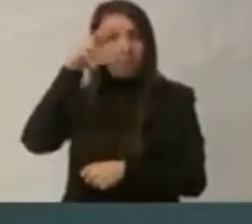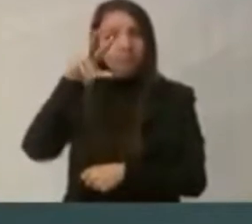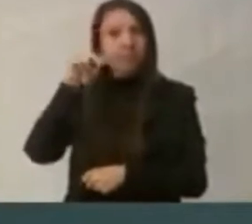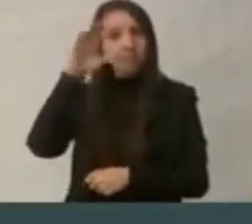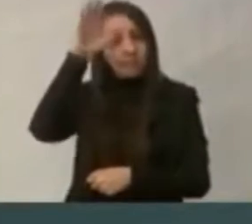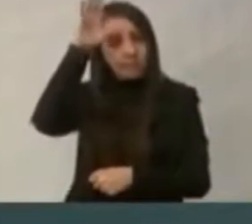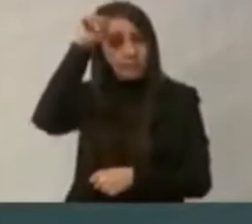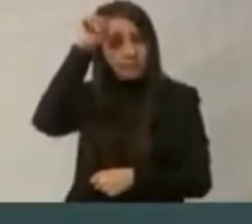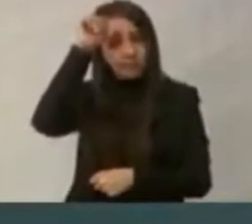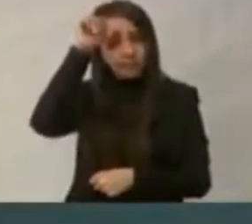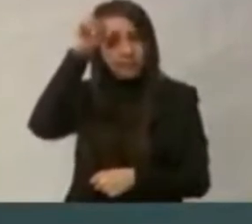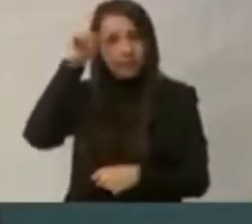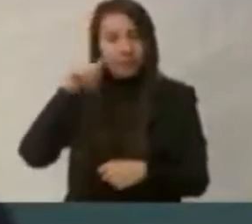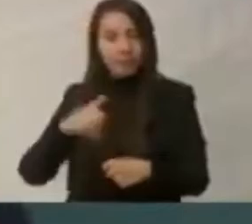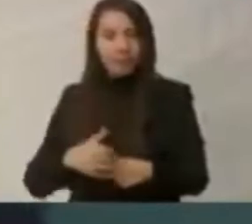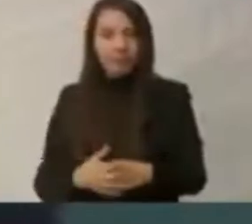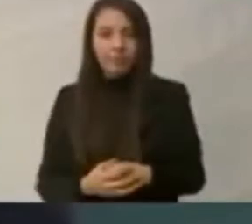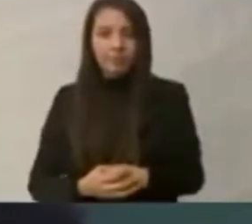por